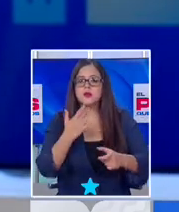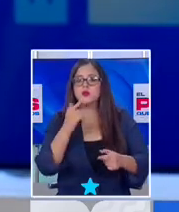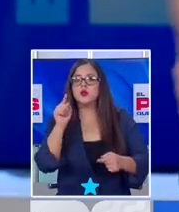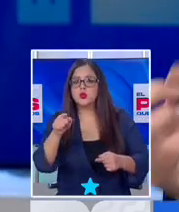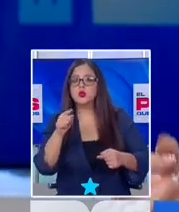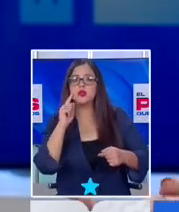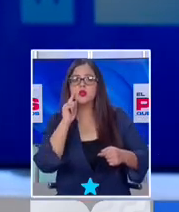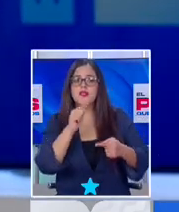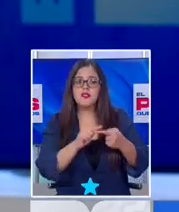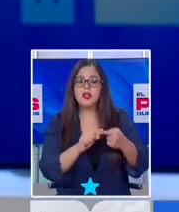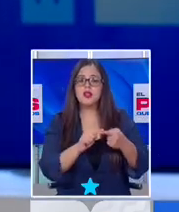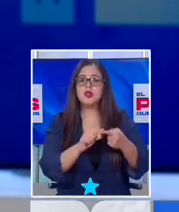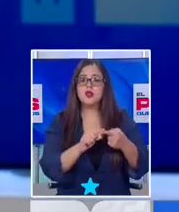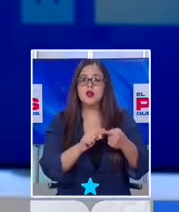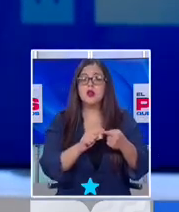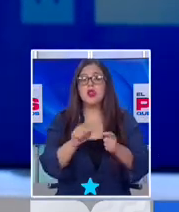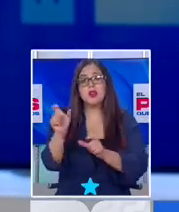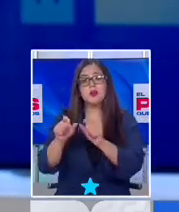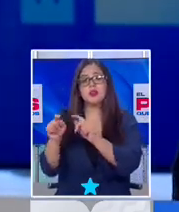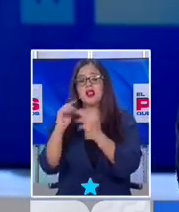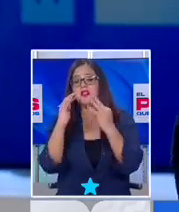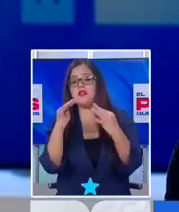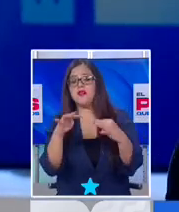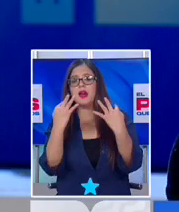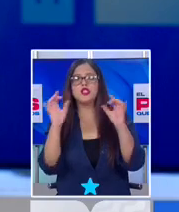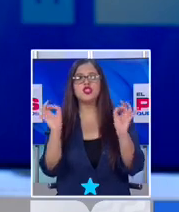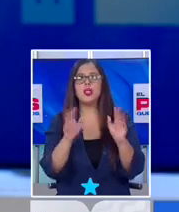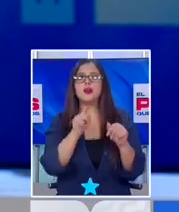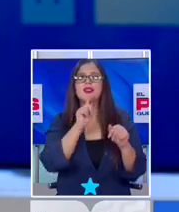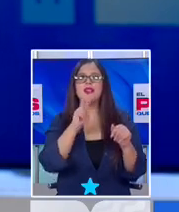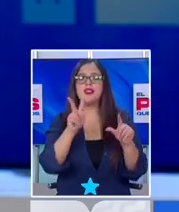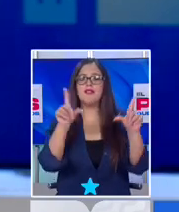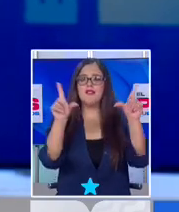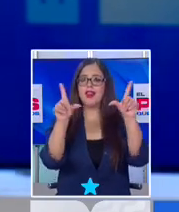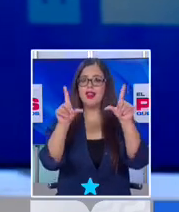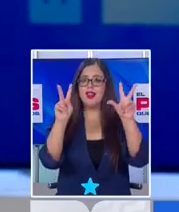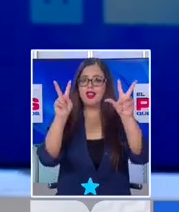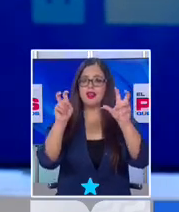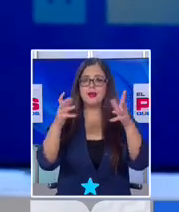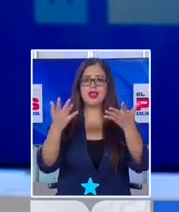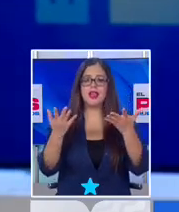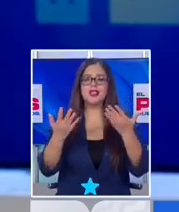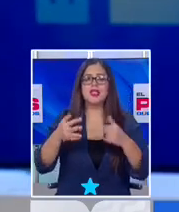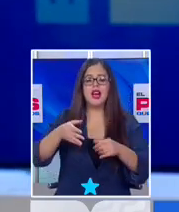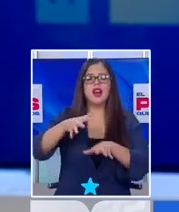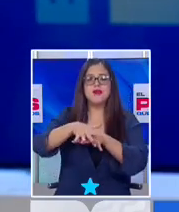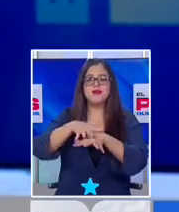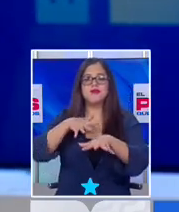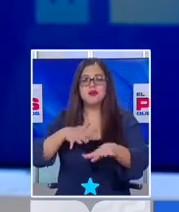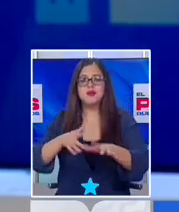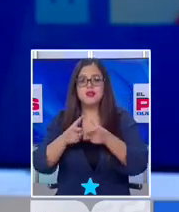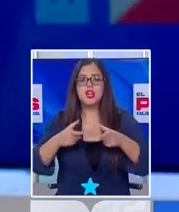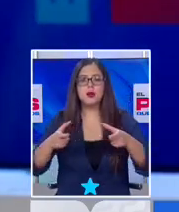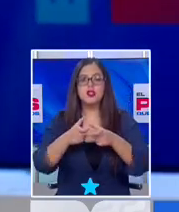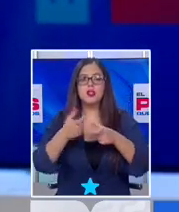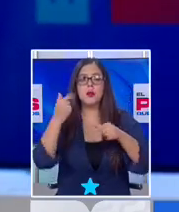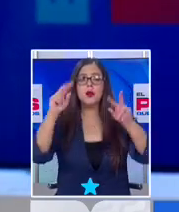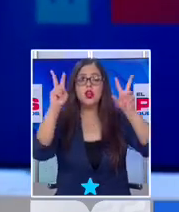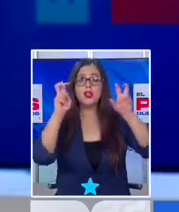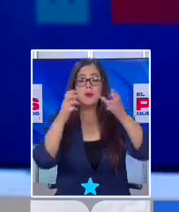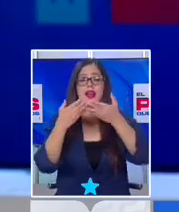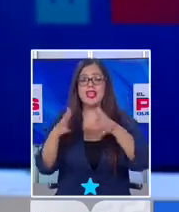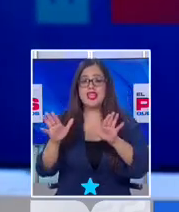claro lo que ve lo que ve la gente en su casa son las transmisiones es cierto las sesiones de comisión pero por por los tiempos entre comillas